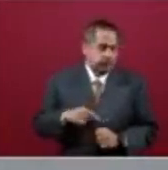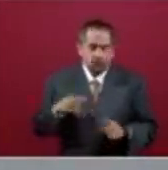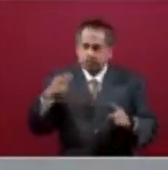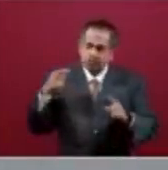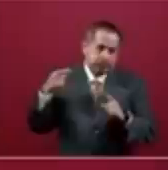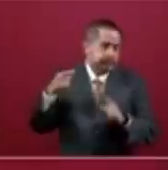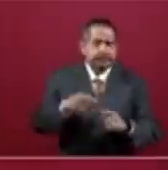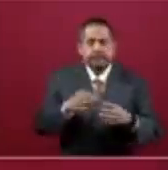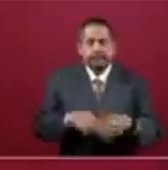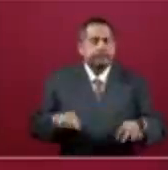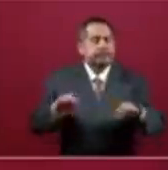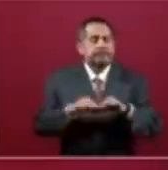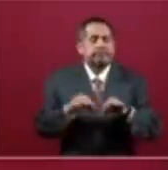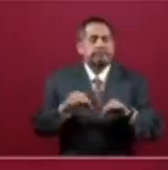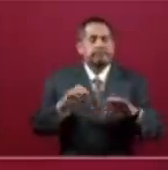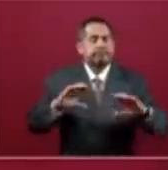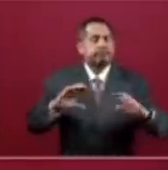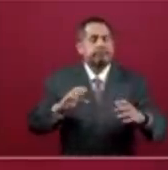común